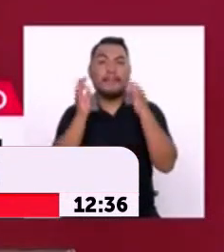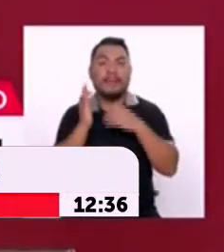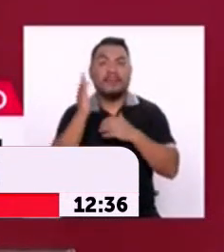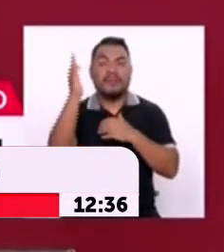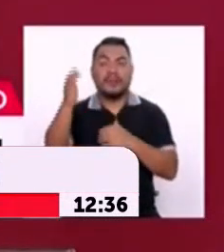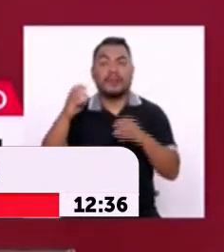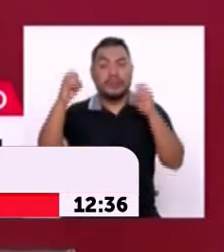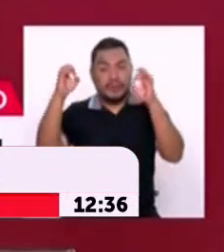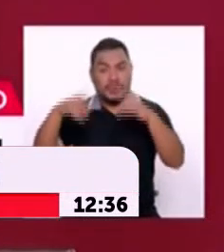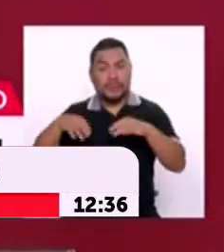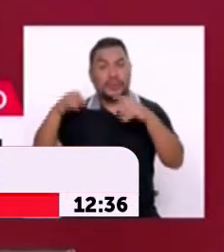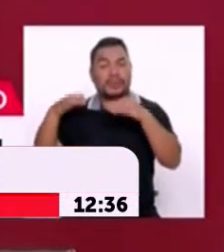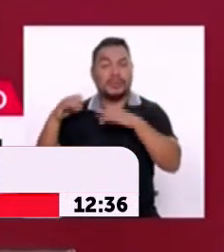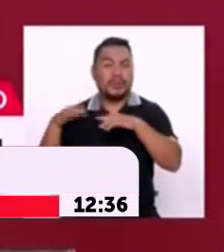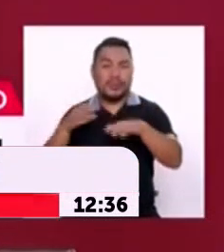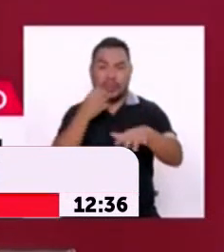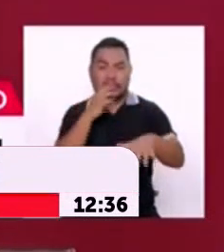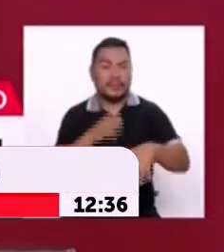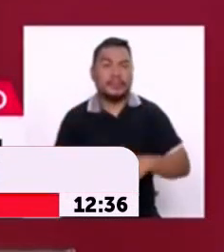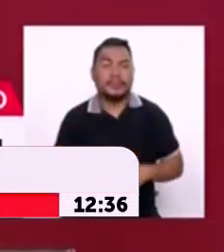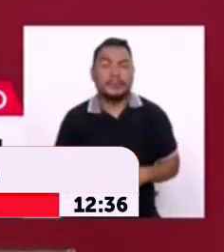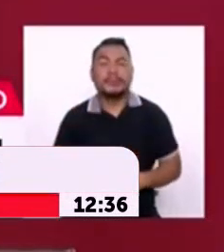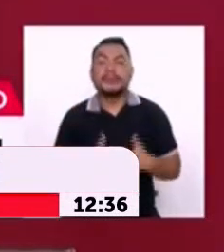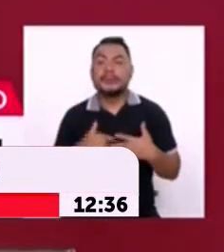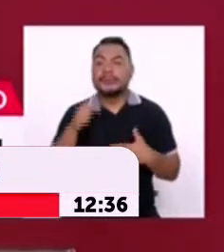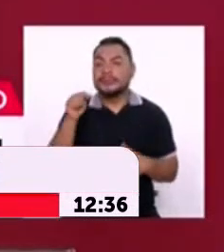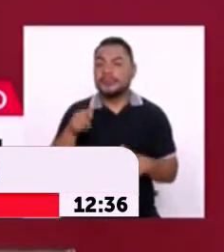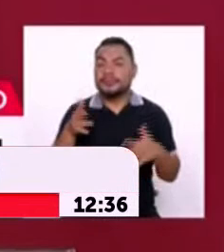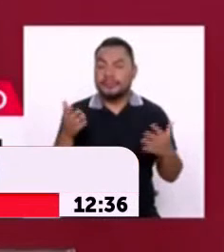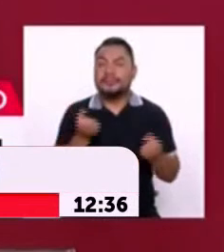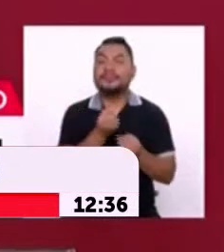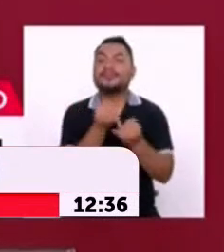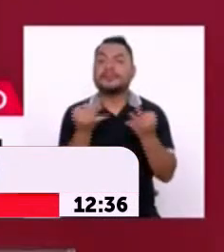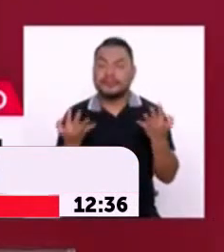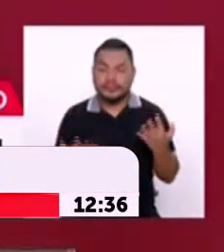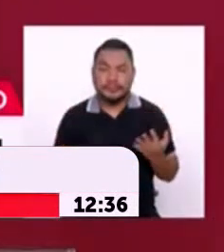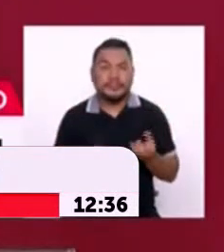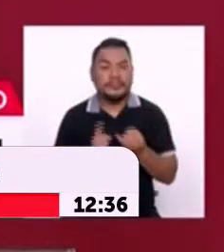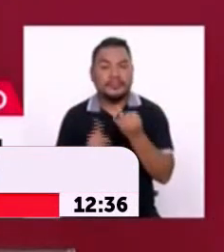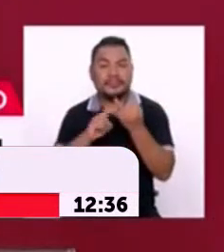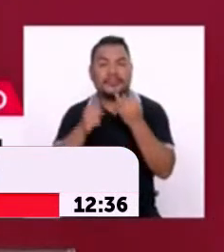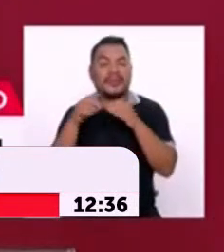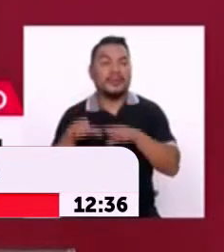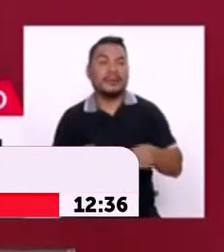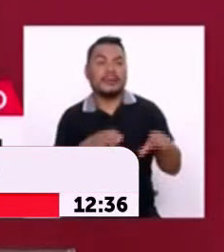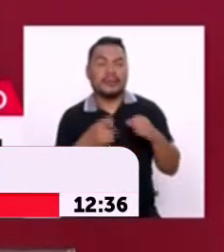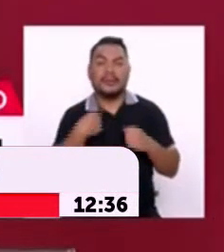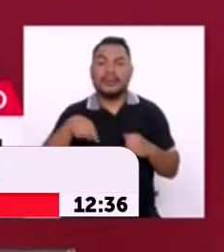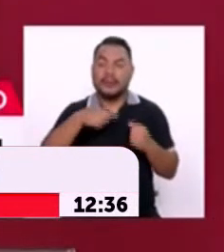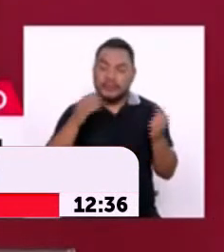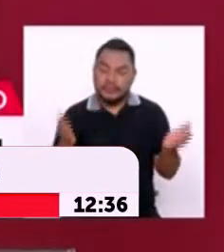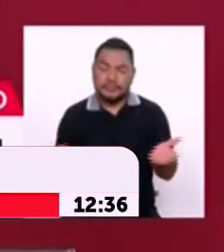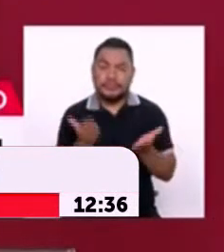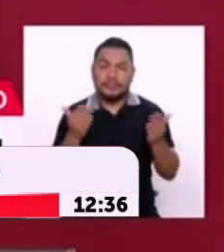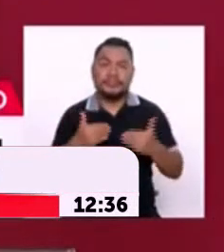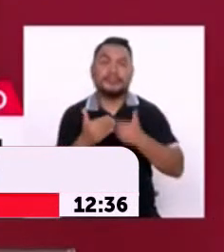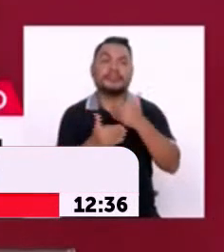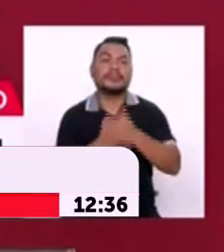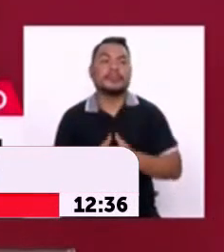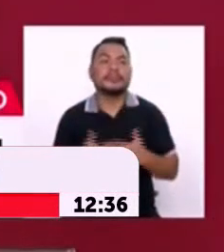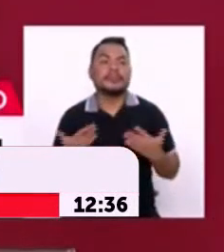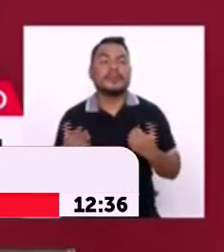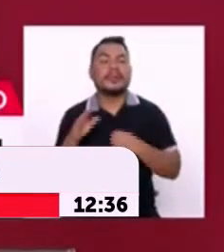intensas precipitaciones pluviales. Estas son algunas de las múltiples acciones que venimos